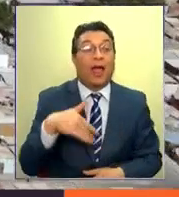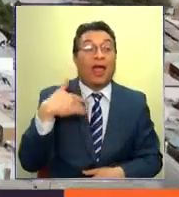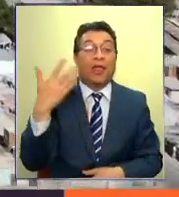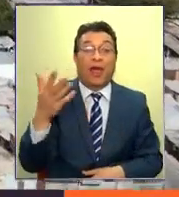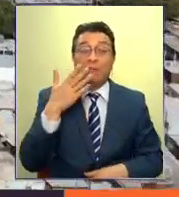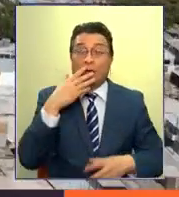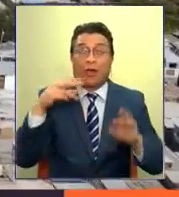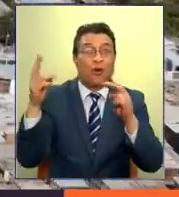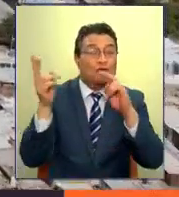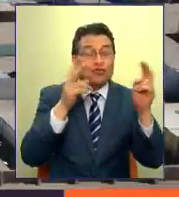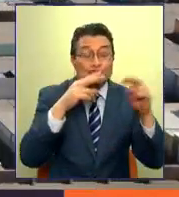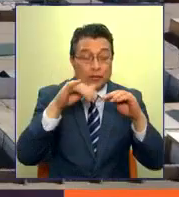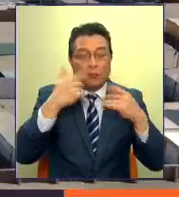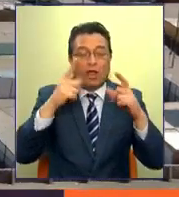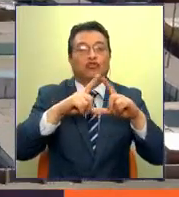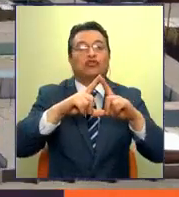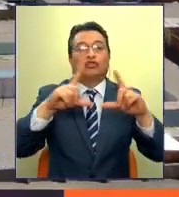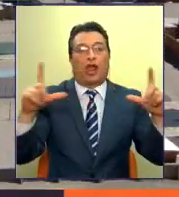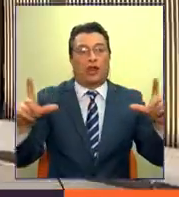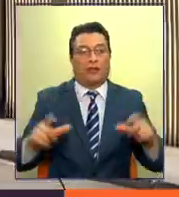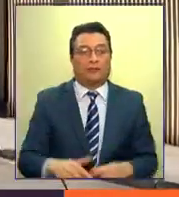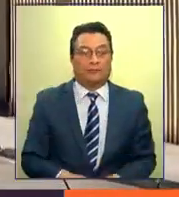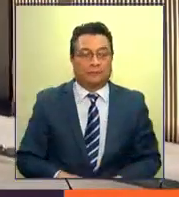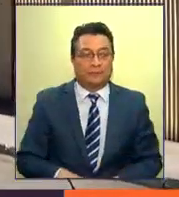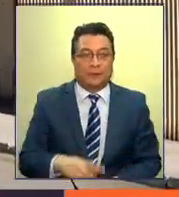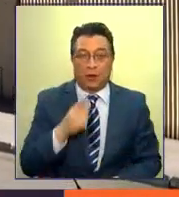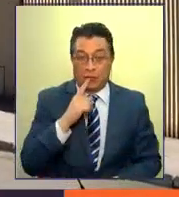tempestad sale el sol.